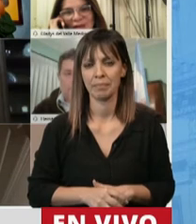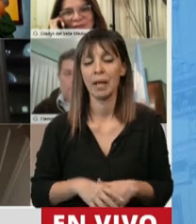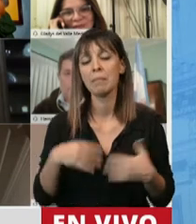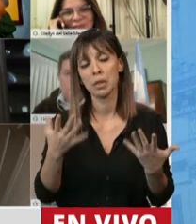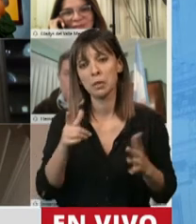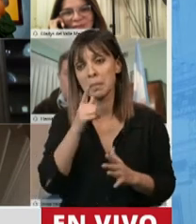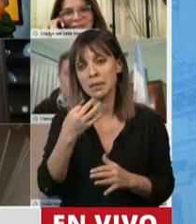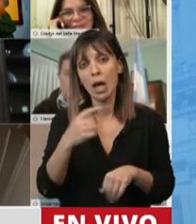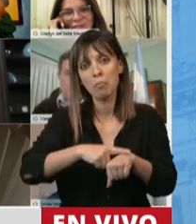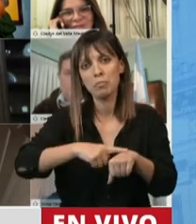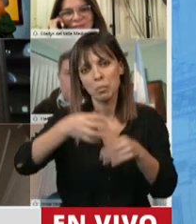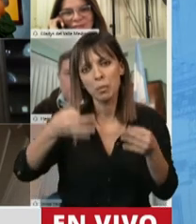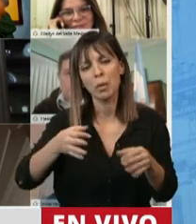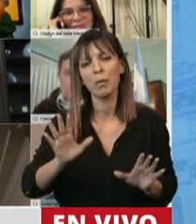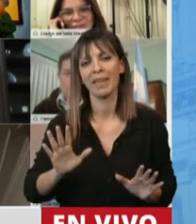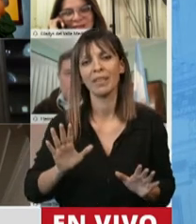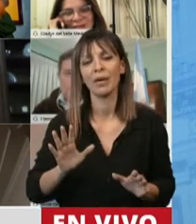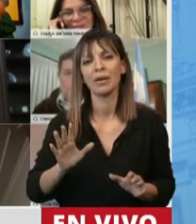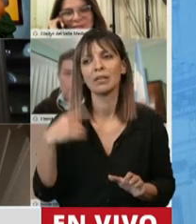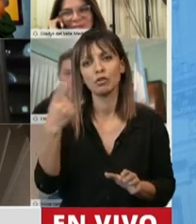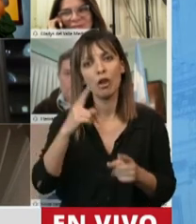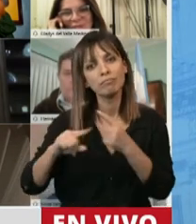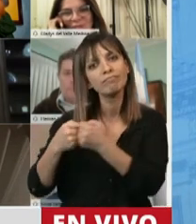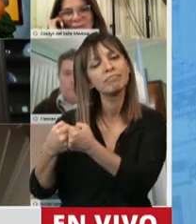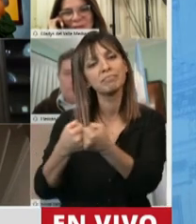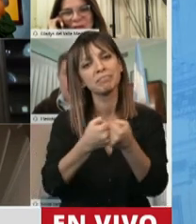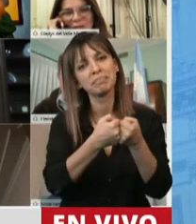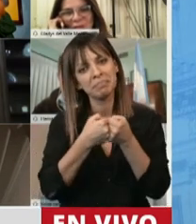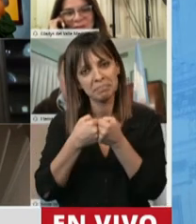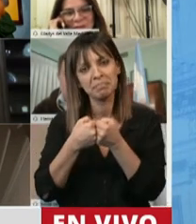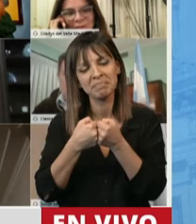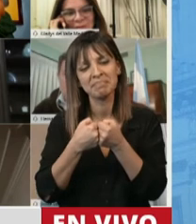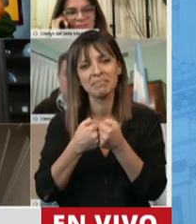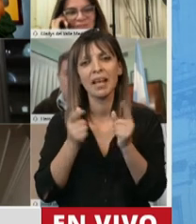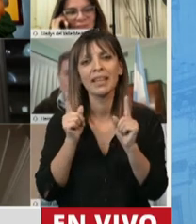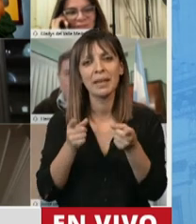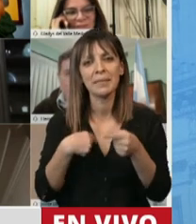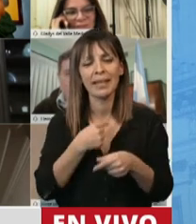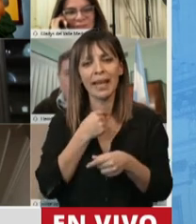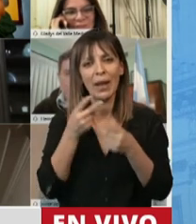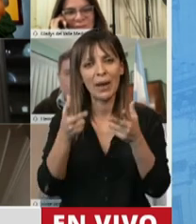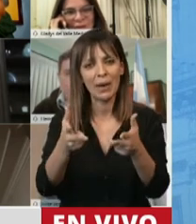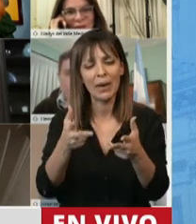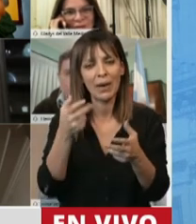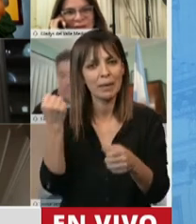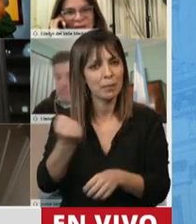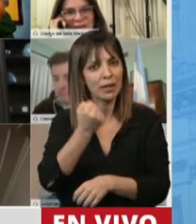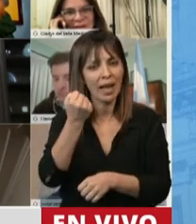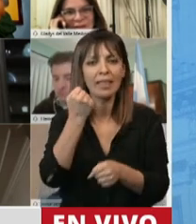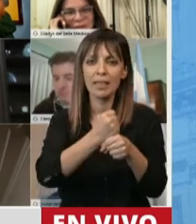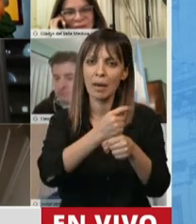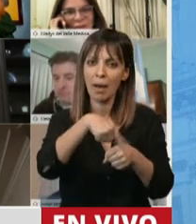enhorabuena, otra vez pudimos ponernos de acuerdo. Quiero también resaltar el trabajo de la